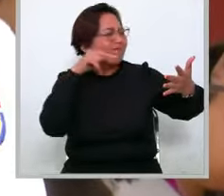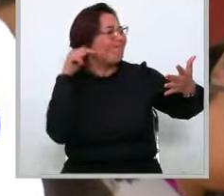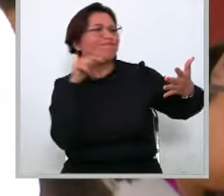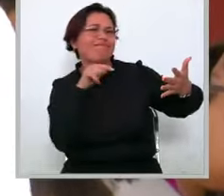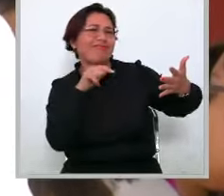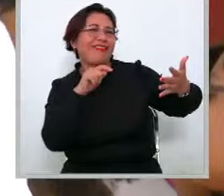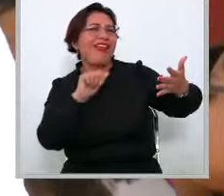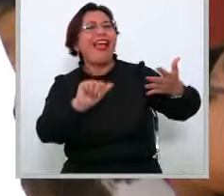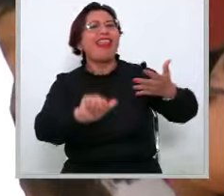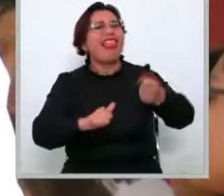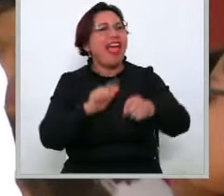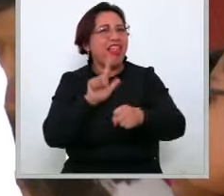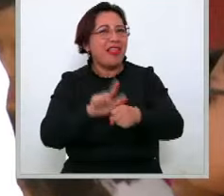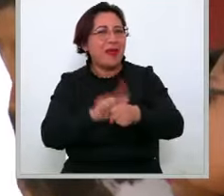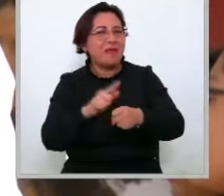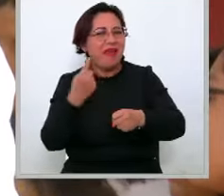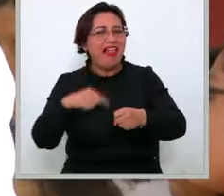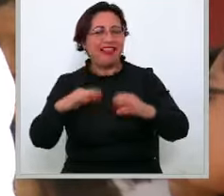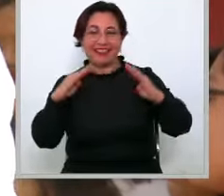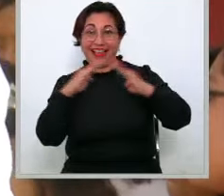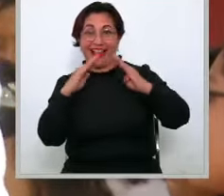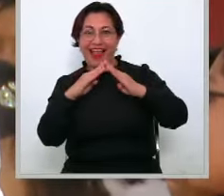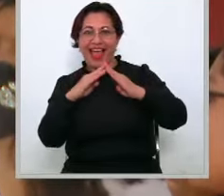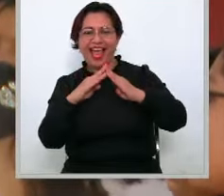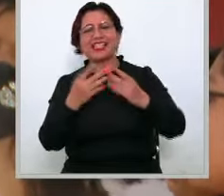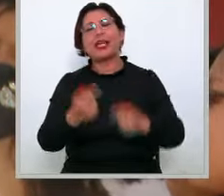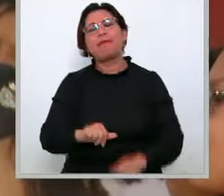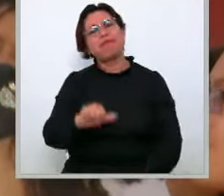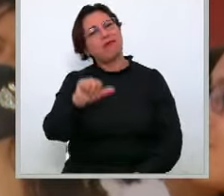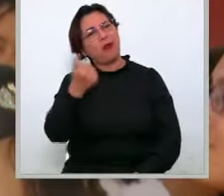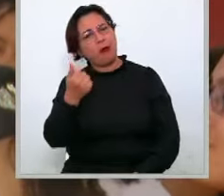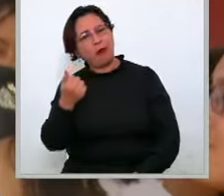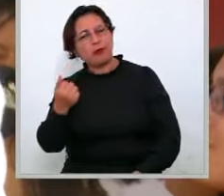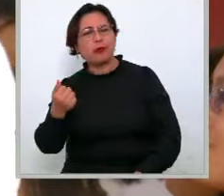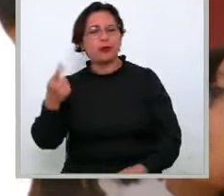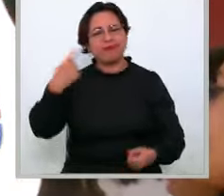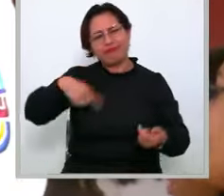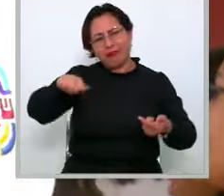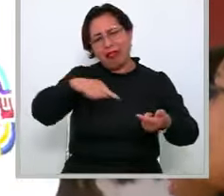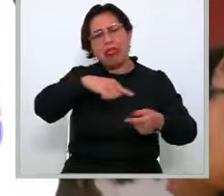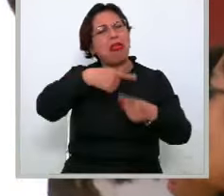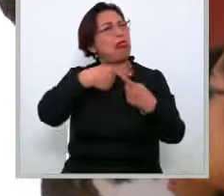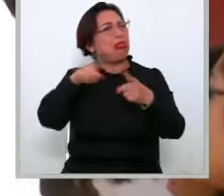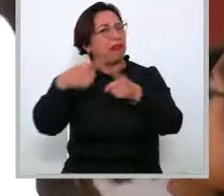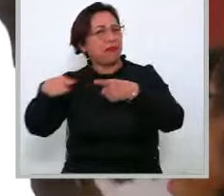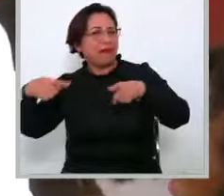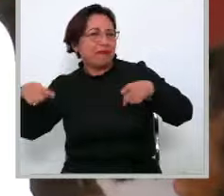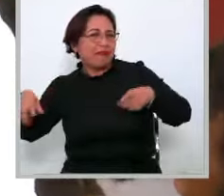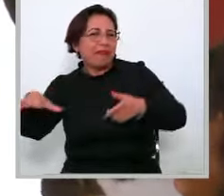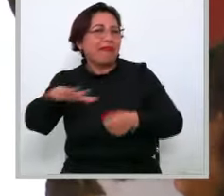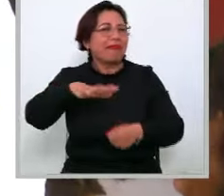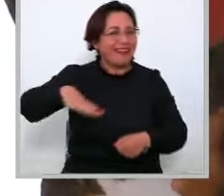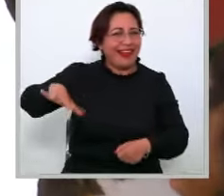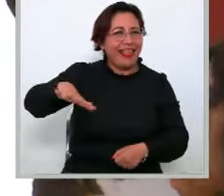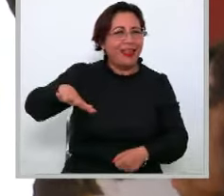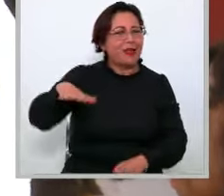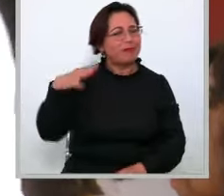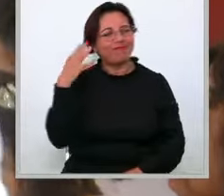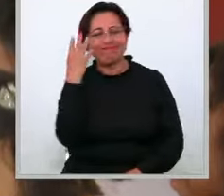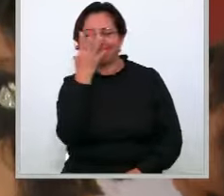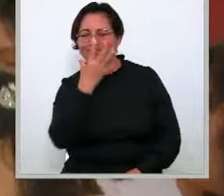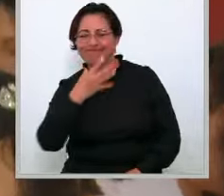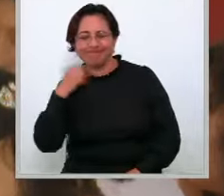y aparte están en las regiones, en algunos están en algunas agencias. Entonces es muy bonito para